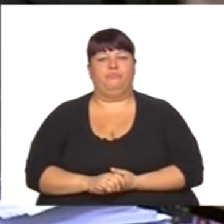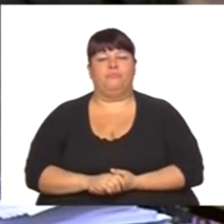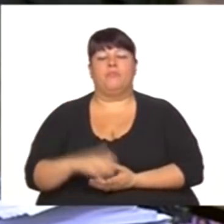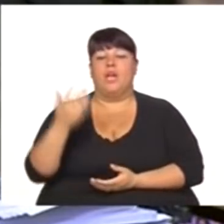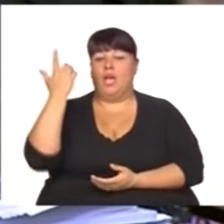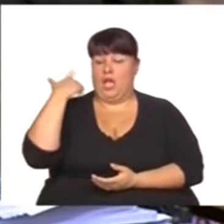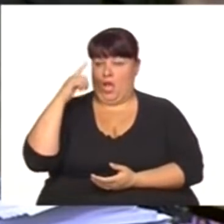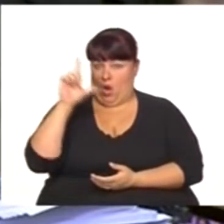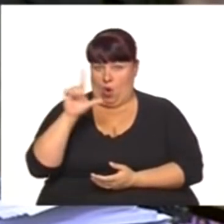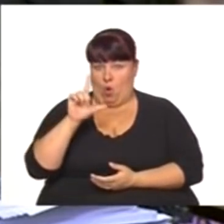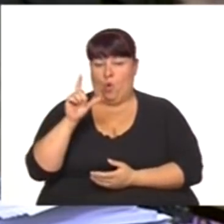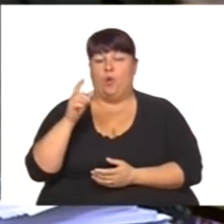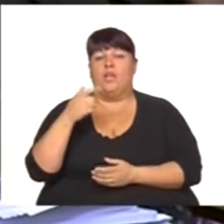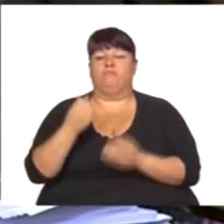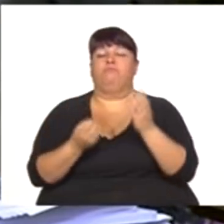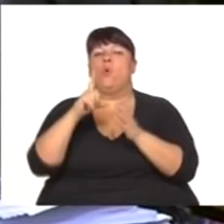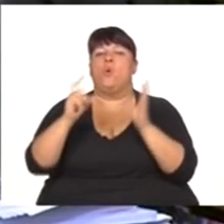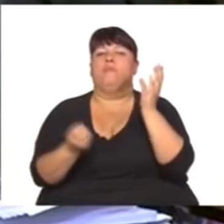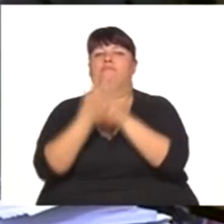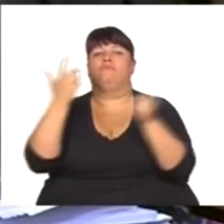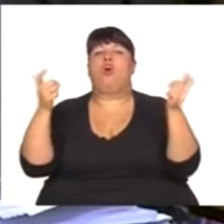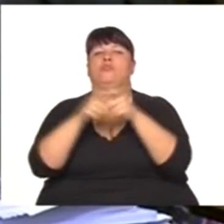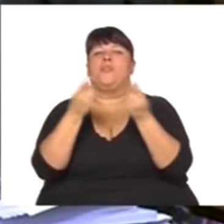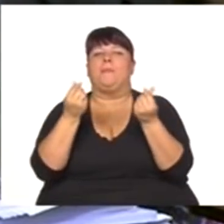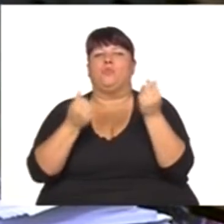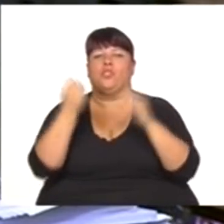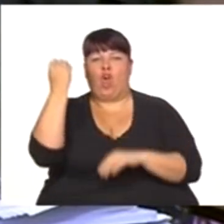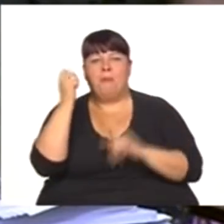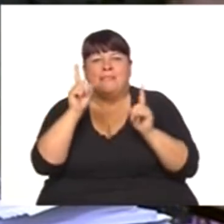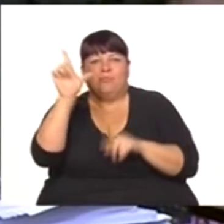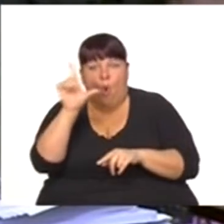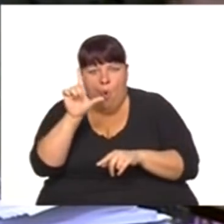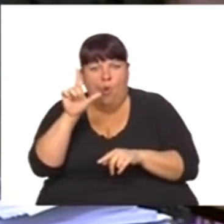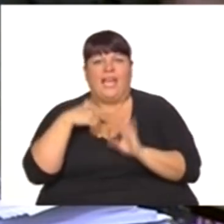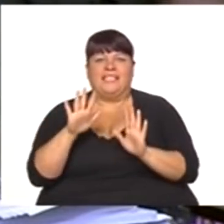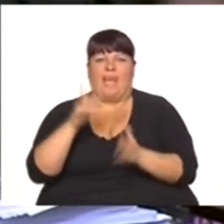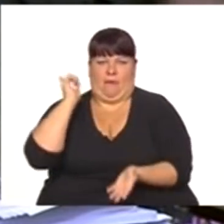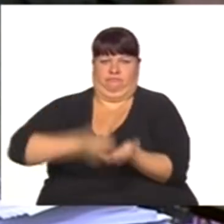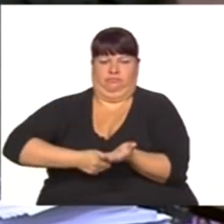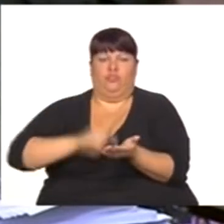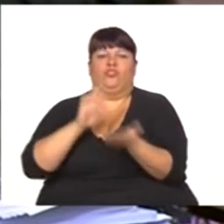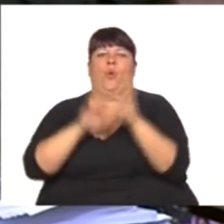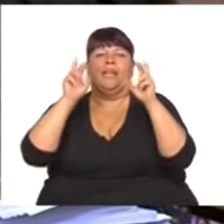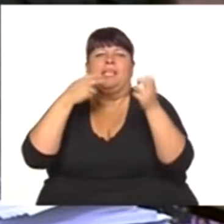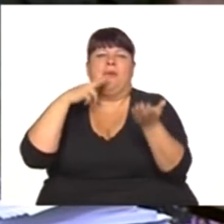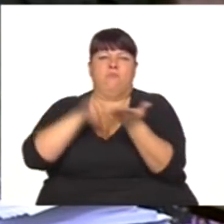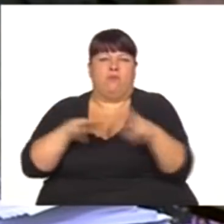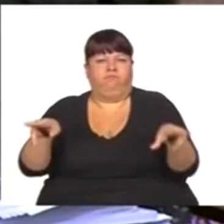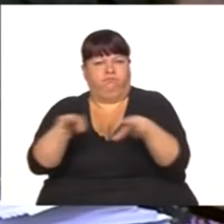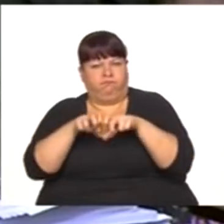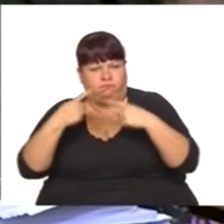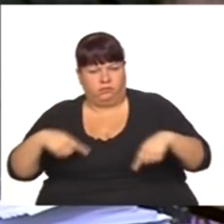El lunes se constituyó la Comisión de Presupuesto de Hacienda. El mismo lunes estábamos dictaminando sobre cuestiones